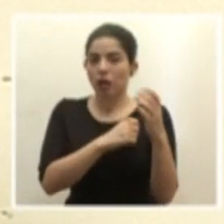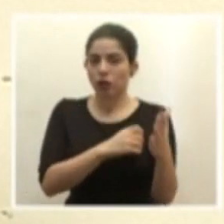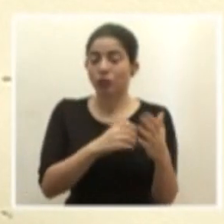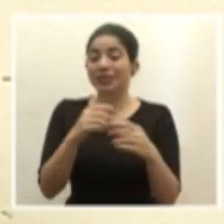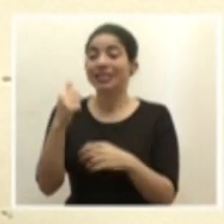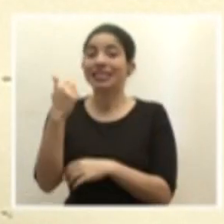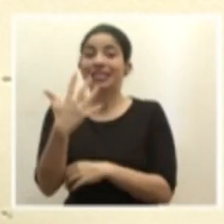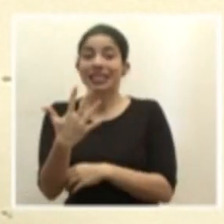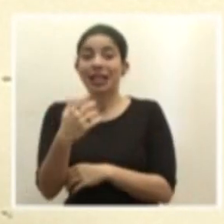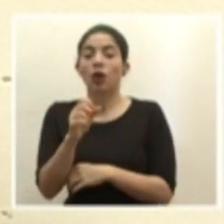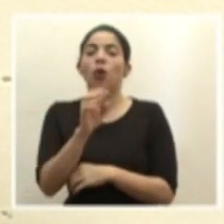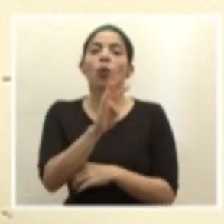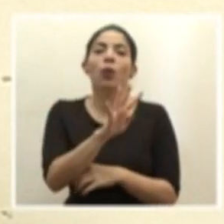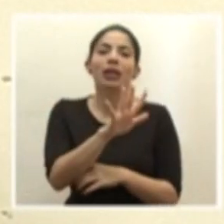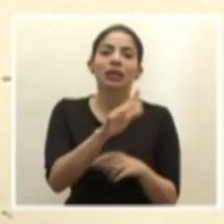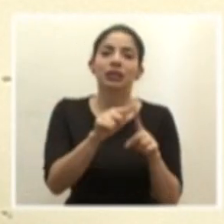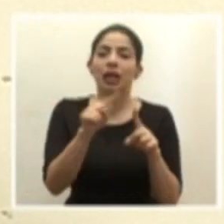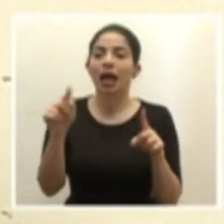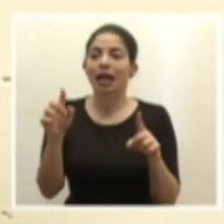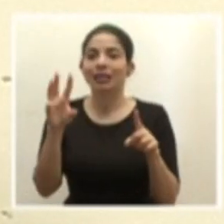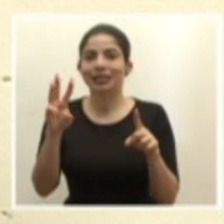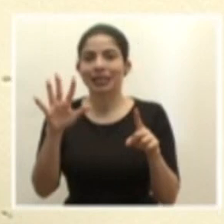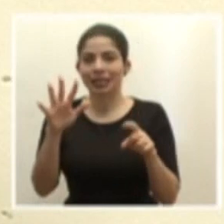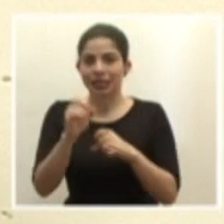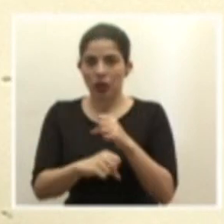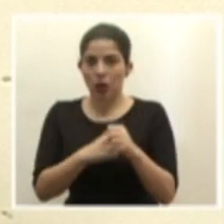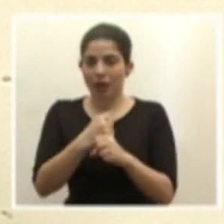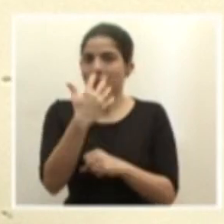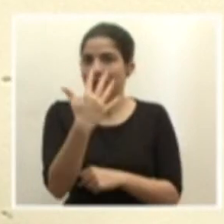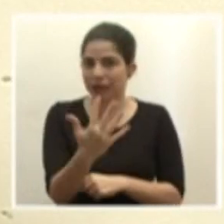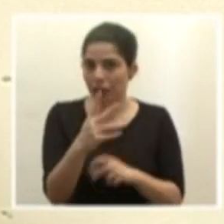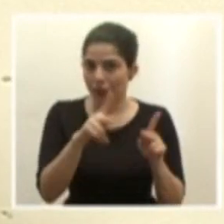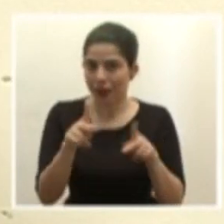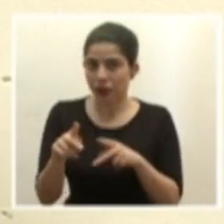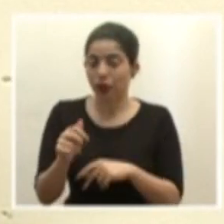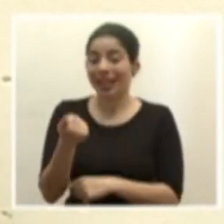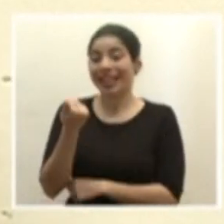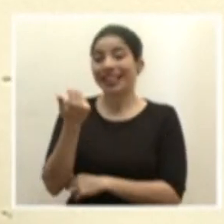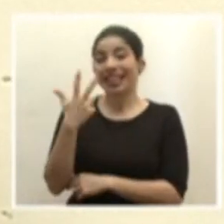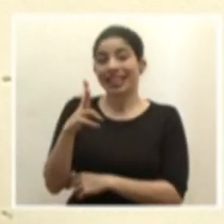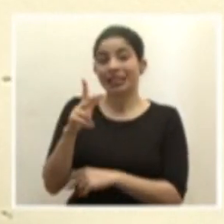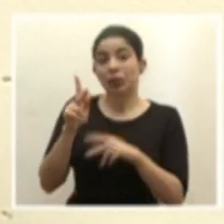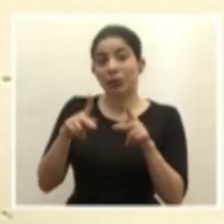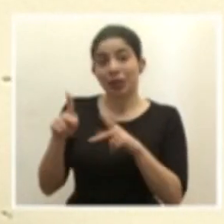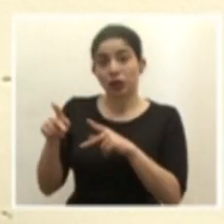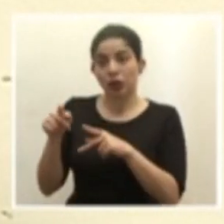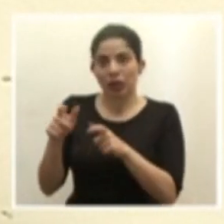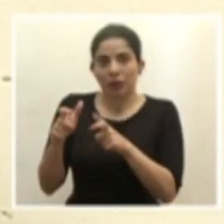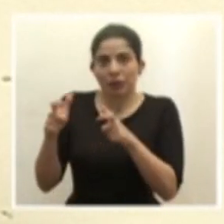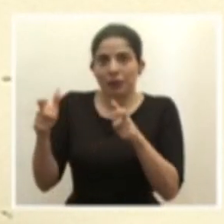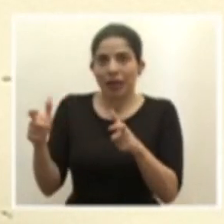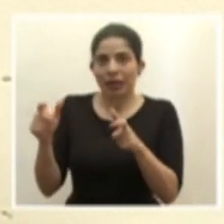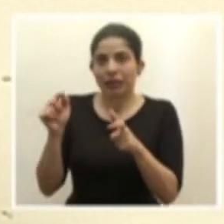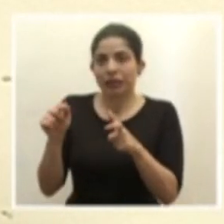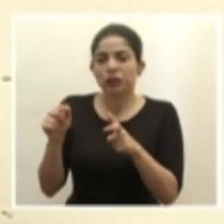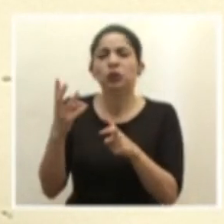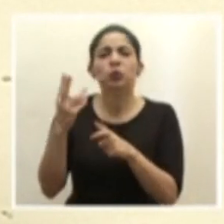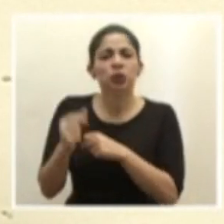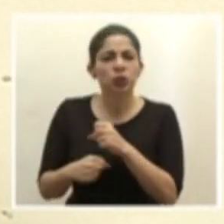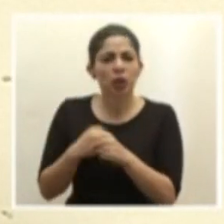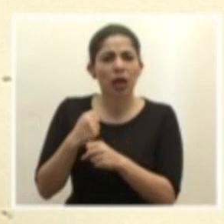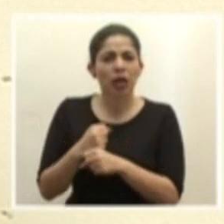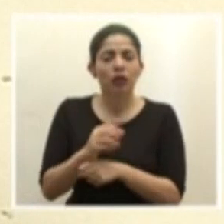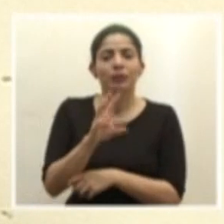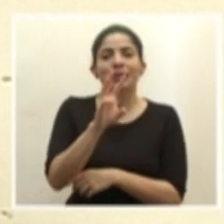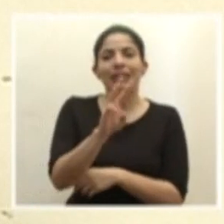los 45 a los 65 años, 13 personas, que es el grupo más grande, que va desde